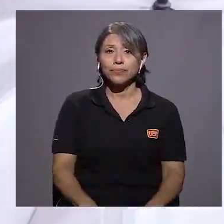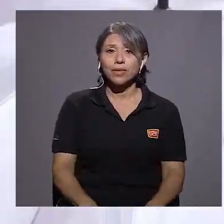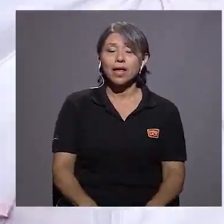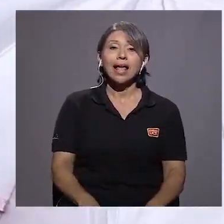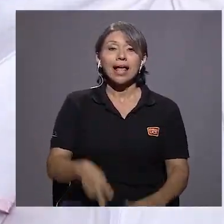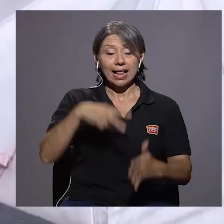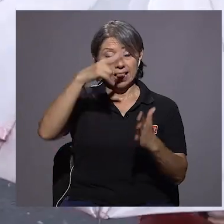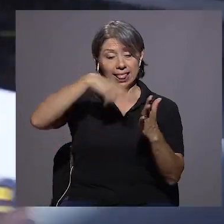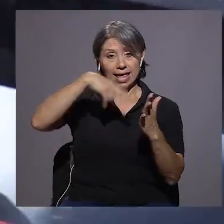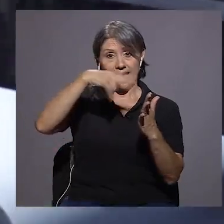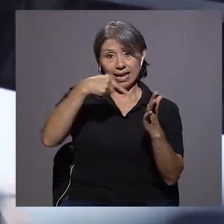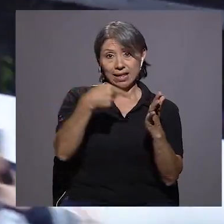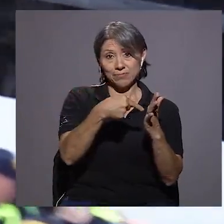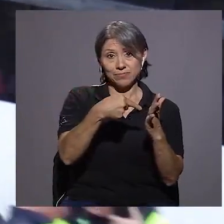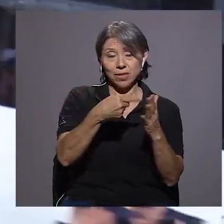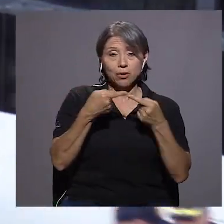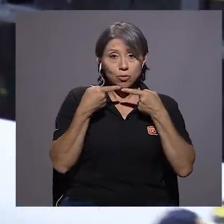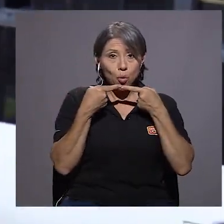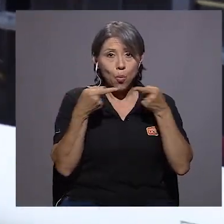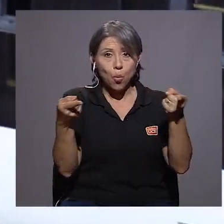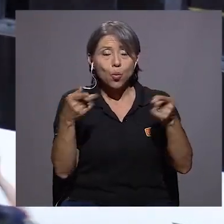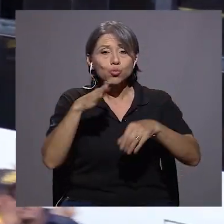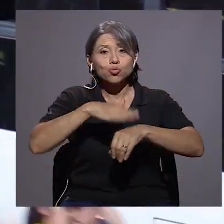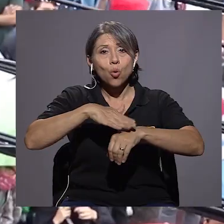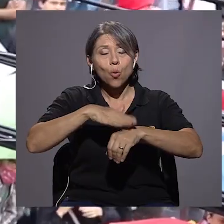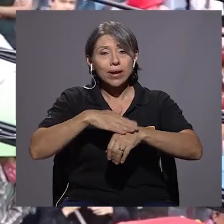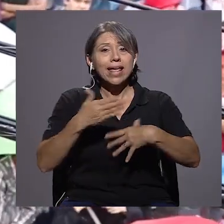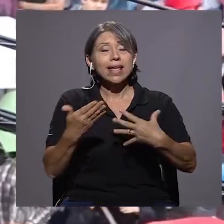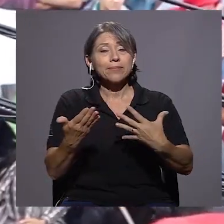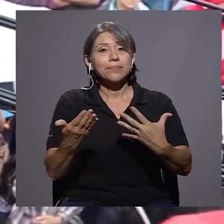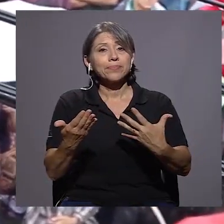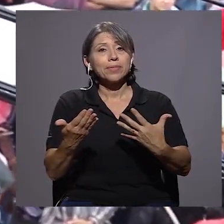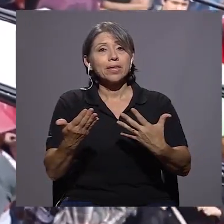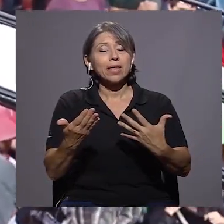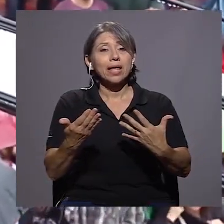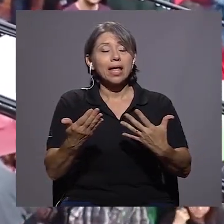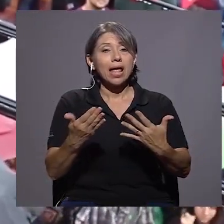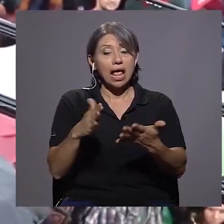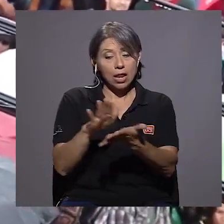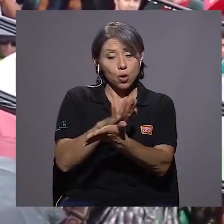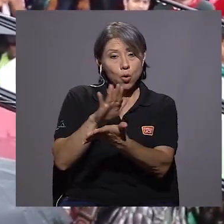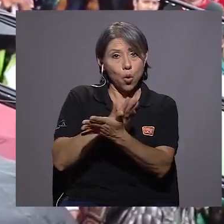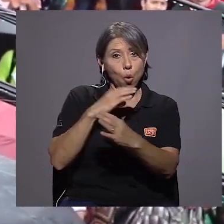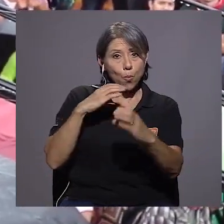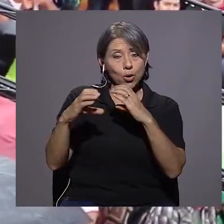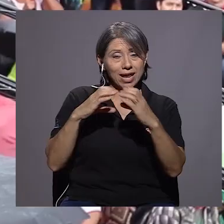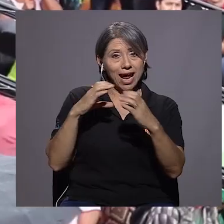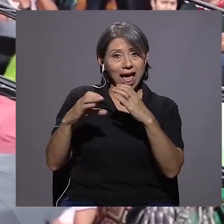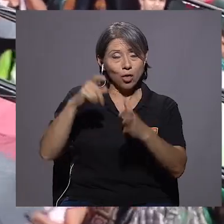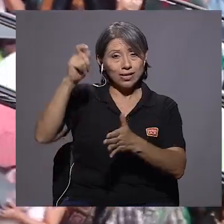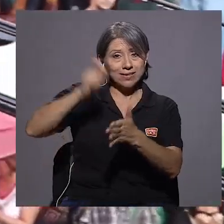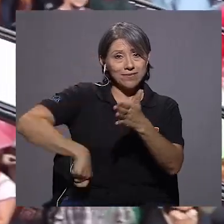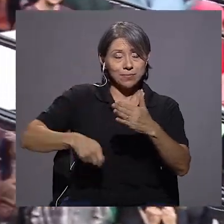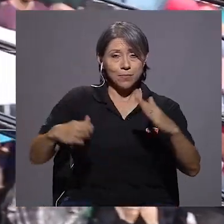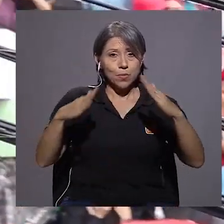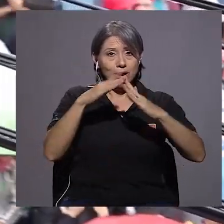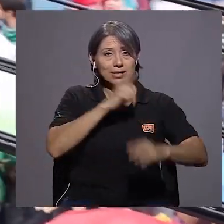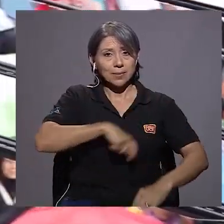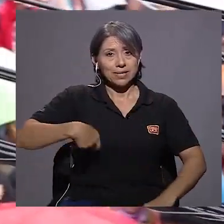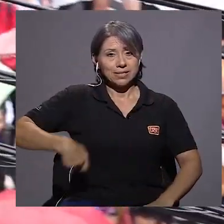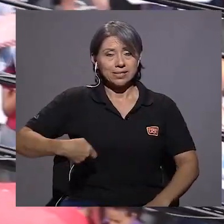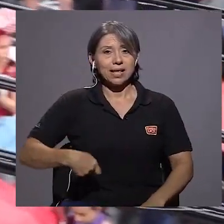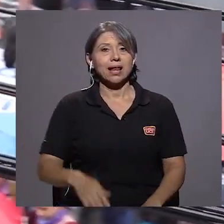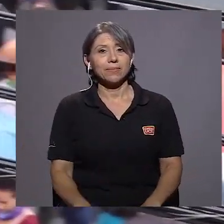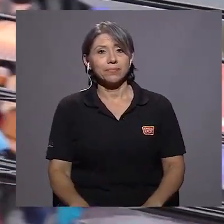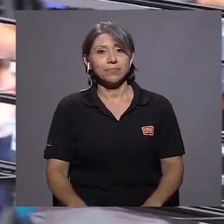A continuación, leeré el comunicado, el pronunciamiento sobre el comunicado